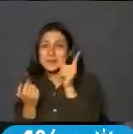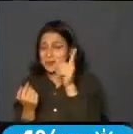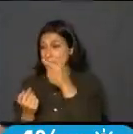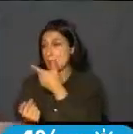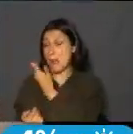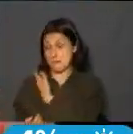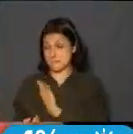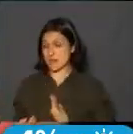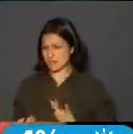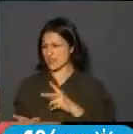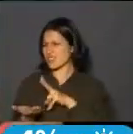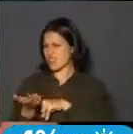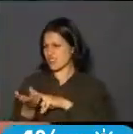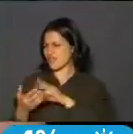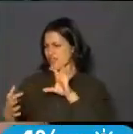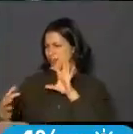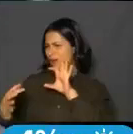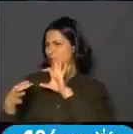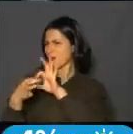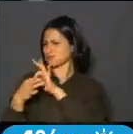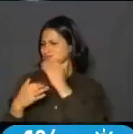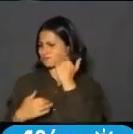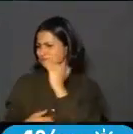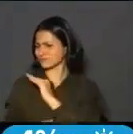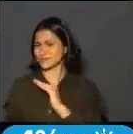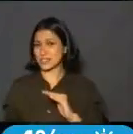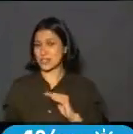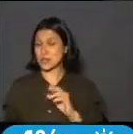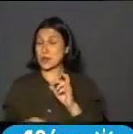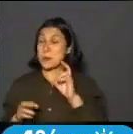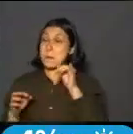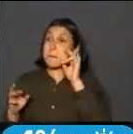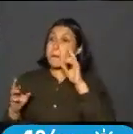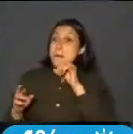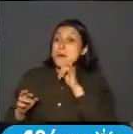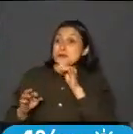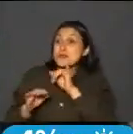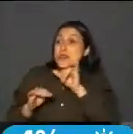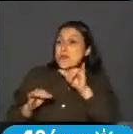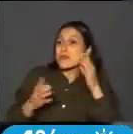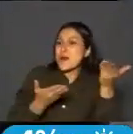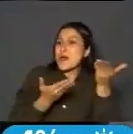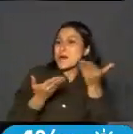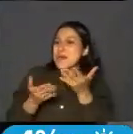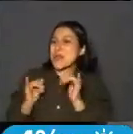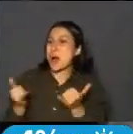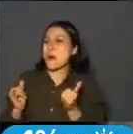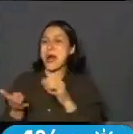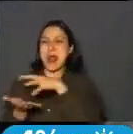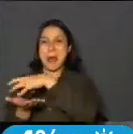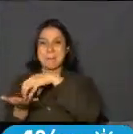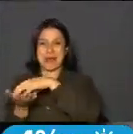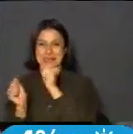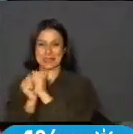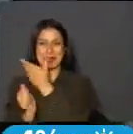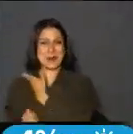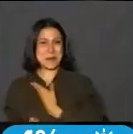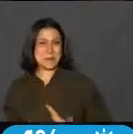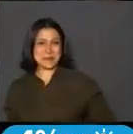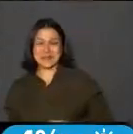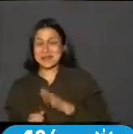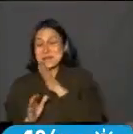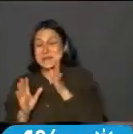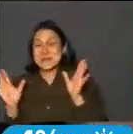niños. Oye, yo creo que estos niños capaz que lo inviten a jugar a la plaza, porque ya sabemos que se manejan los juegos de plaza el